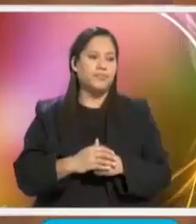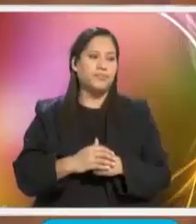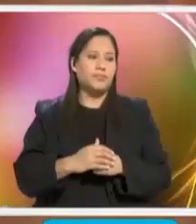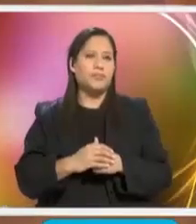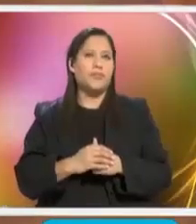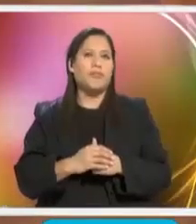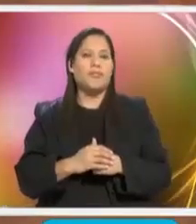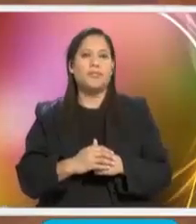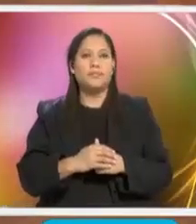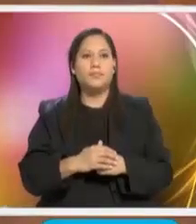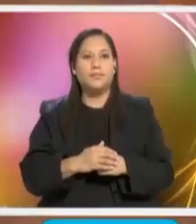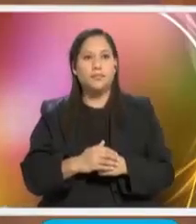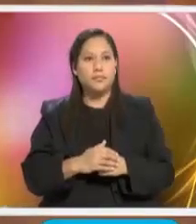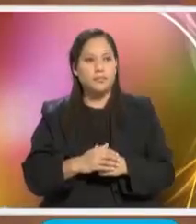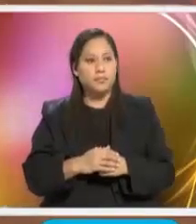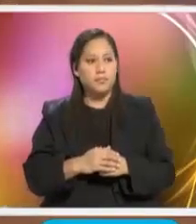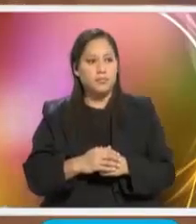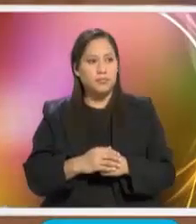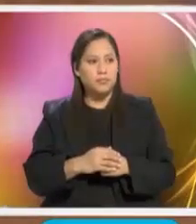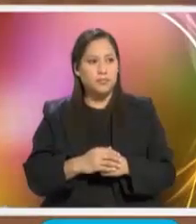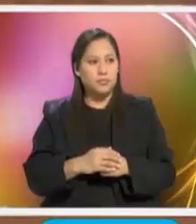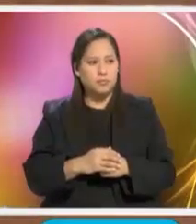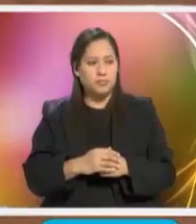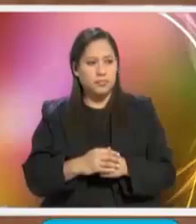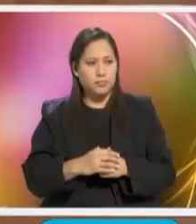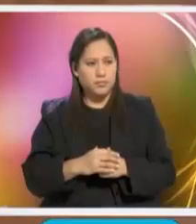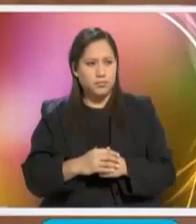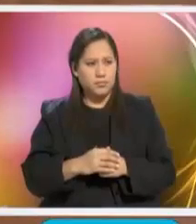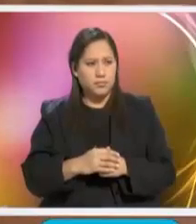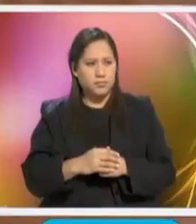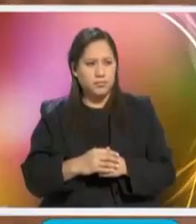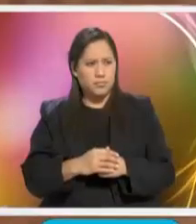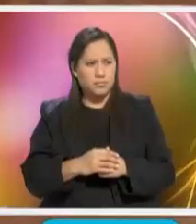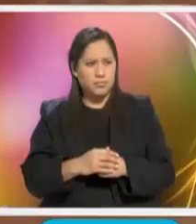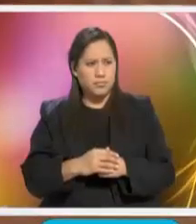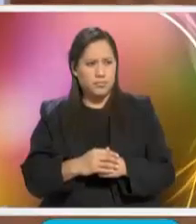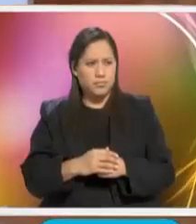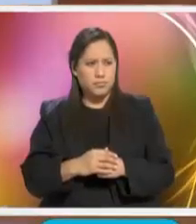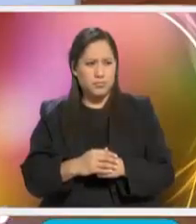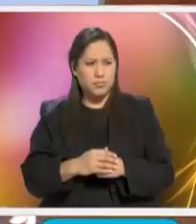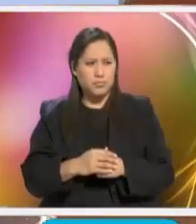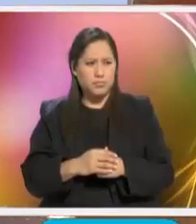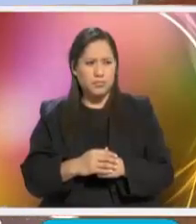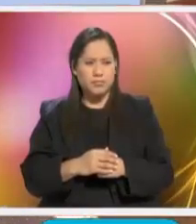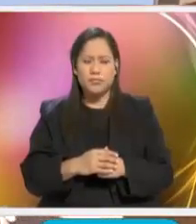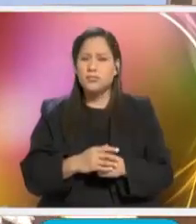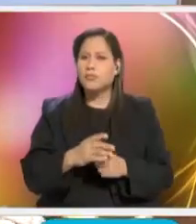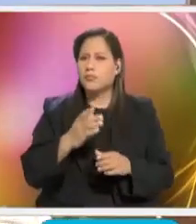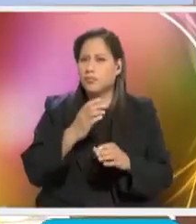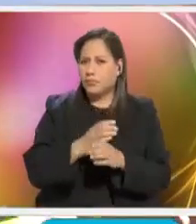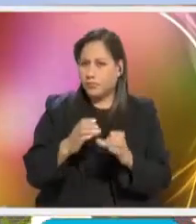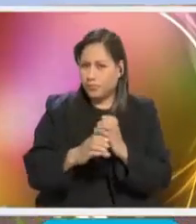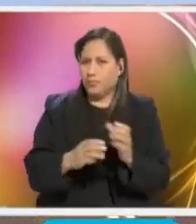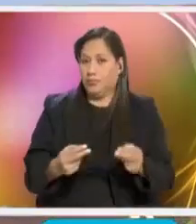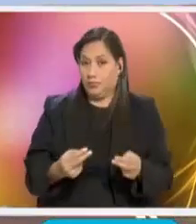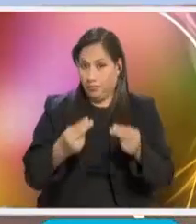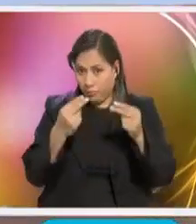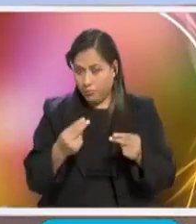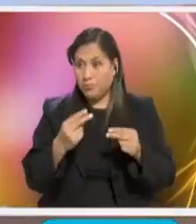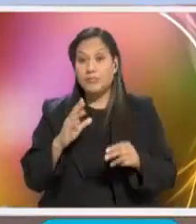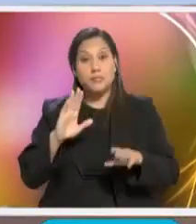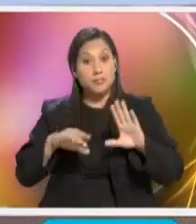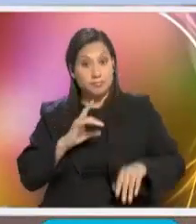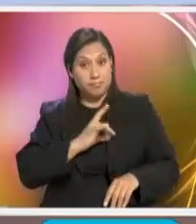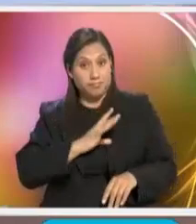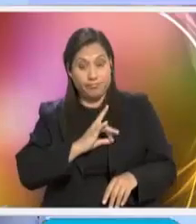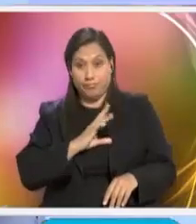para llevar a cabo un negocio, ¿no? Pero por falta de información en algunas ocasiones o por miedo, no